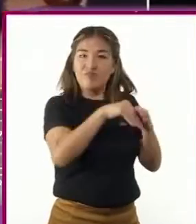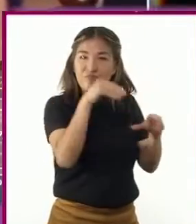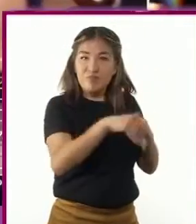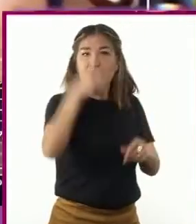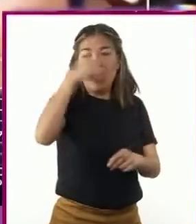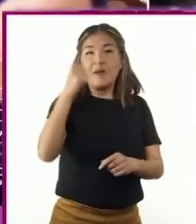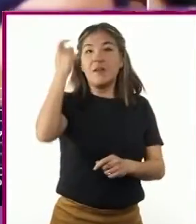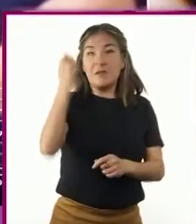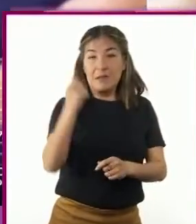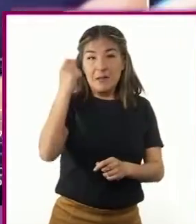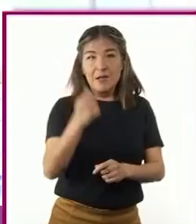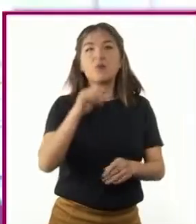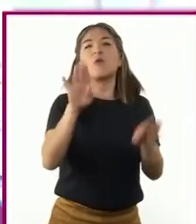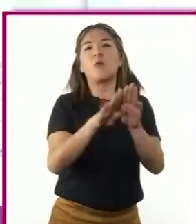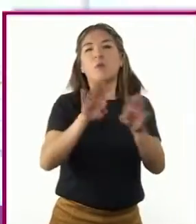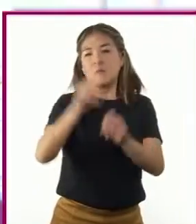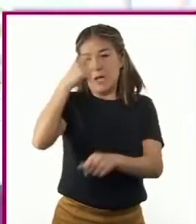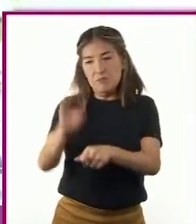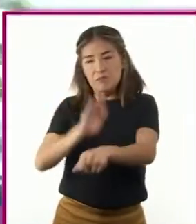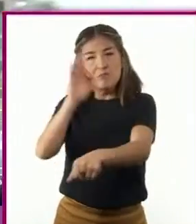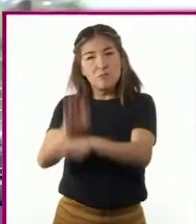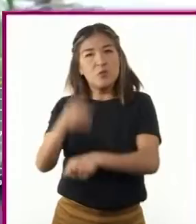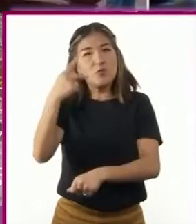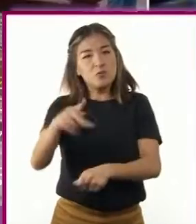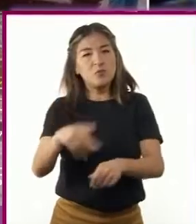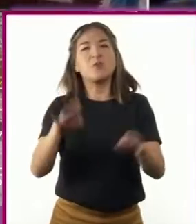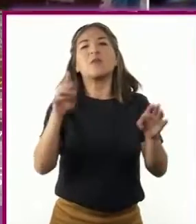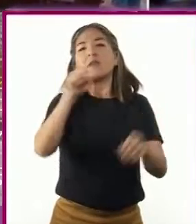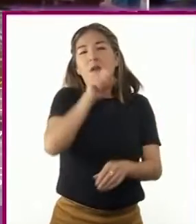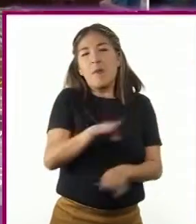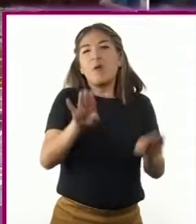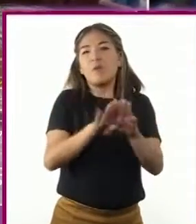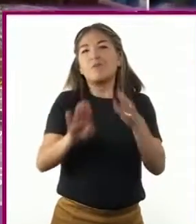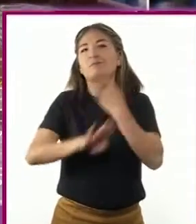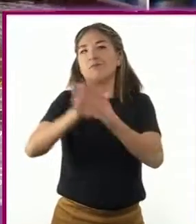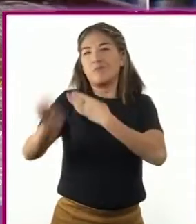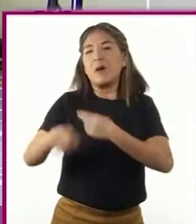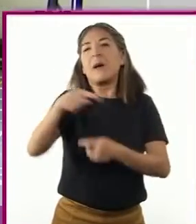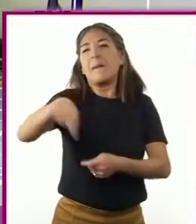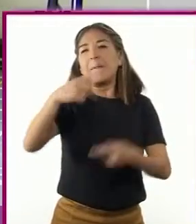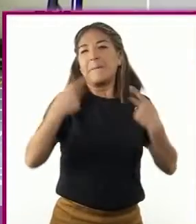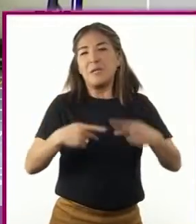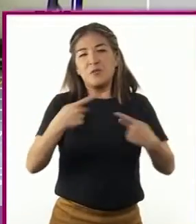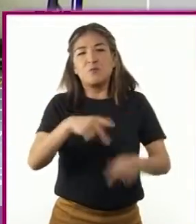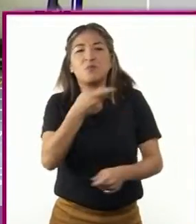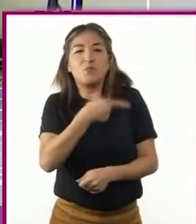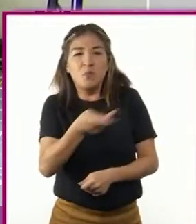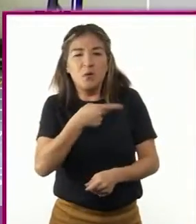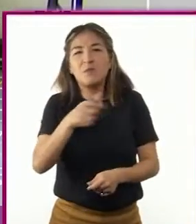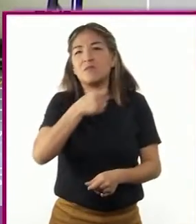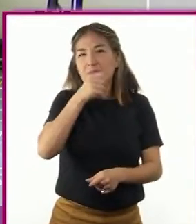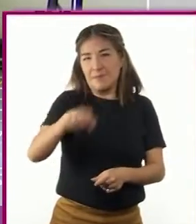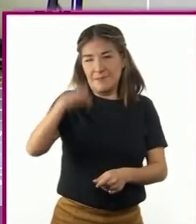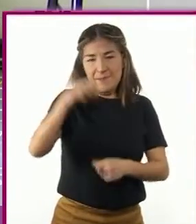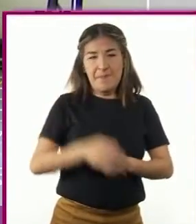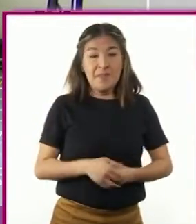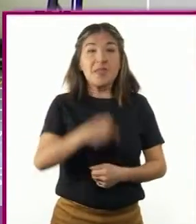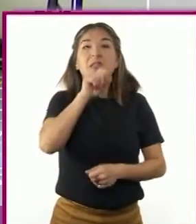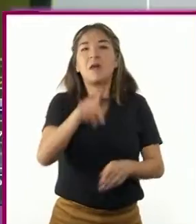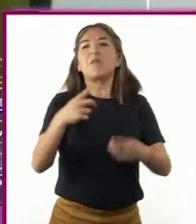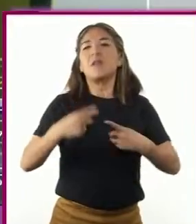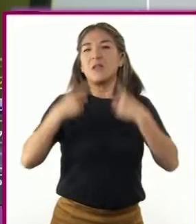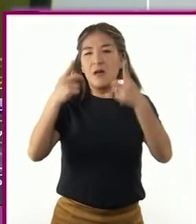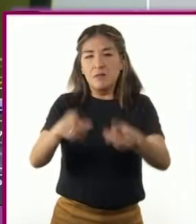deben contribuir tanto a su protección social como a evitar situaciones de pobreza. Asimismo, es indispensable